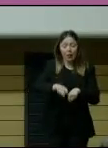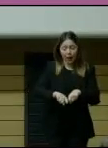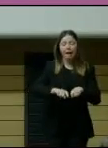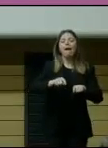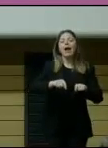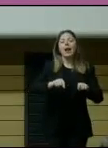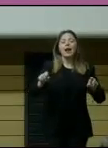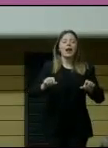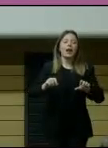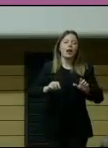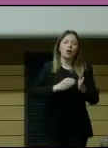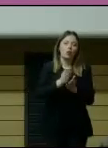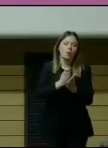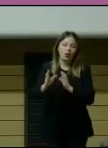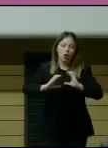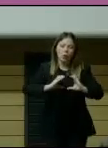comunicación allí